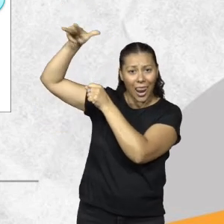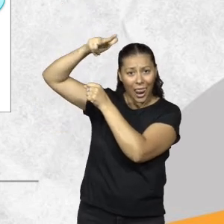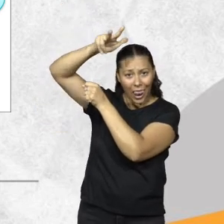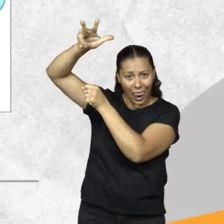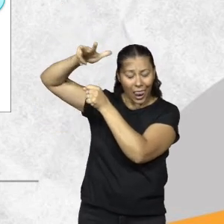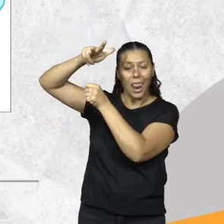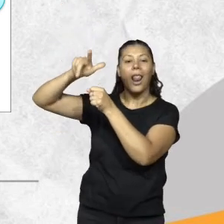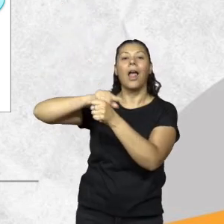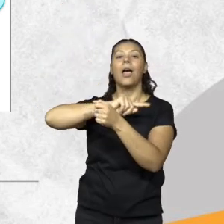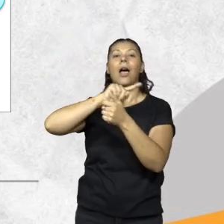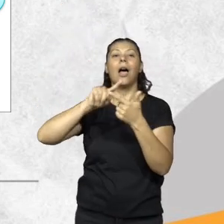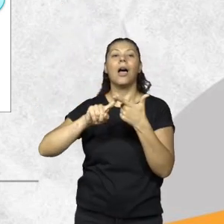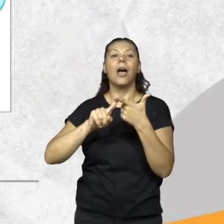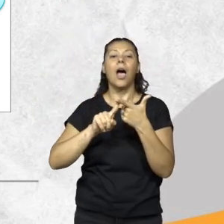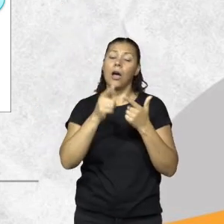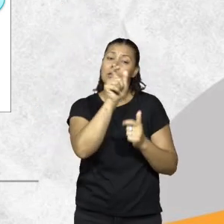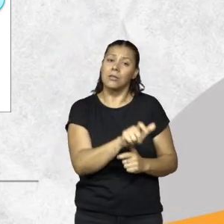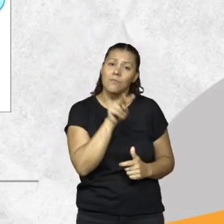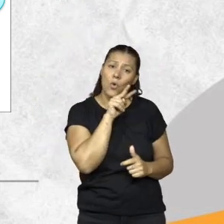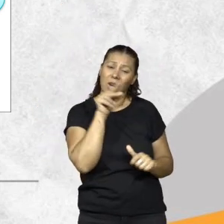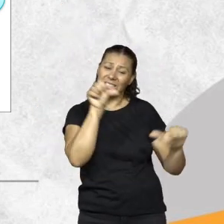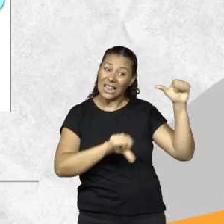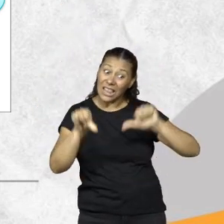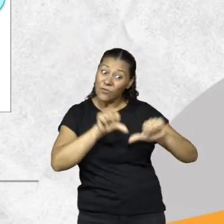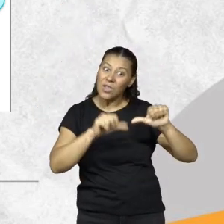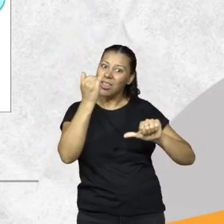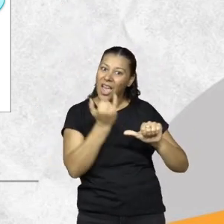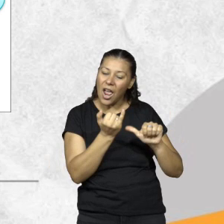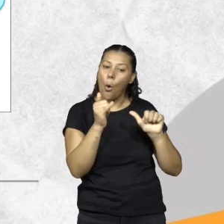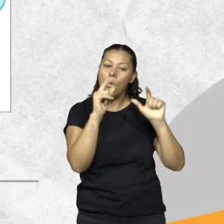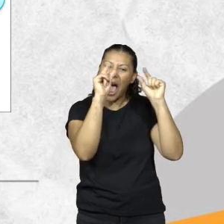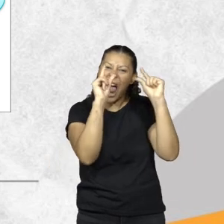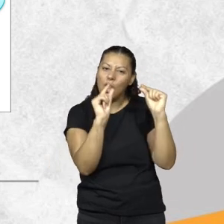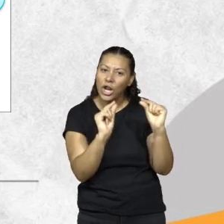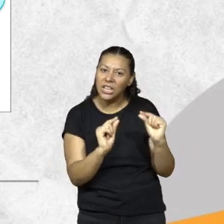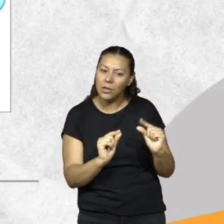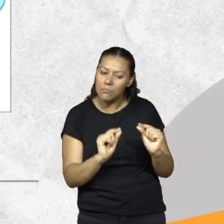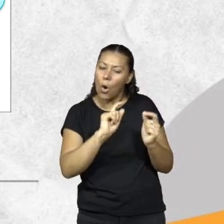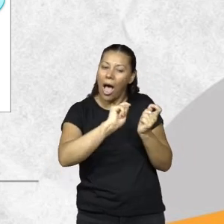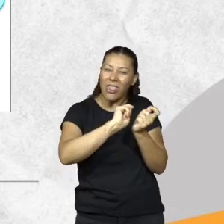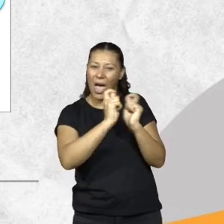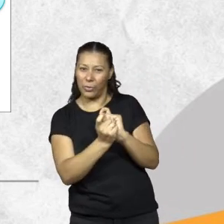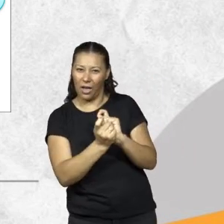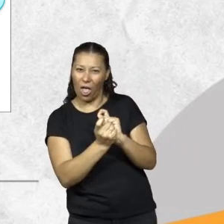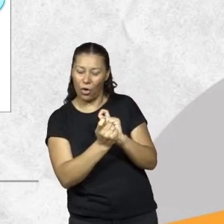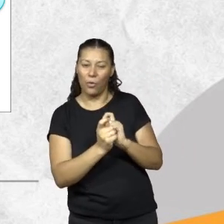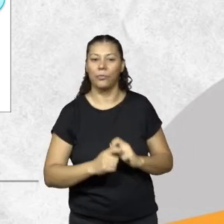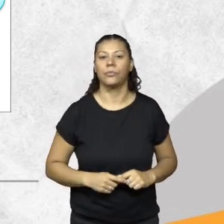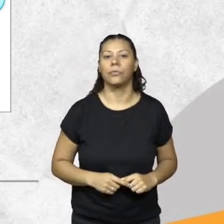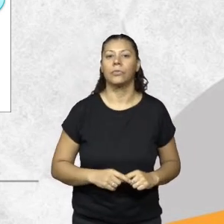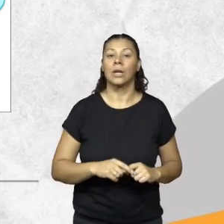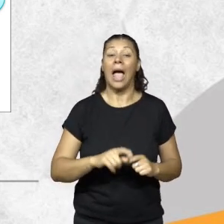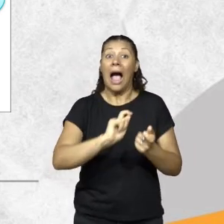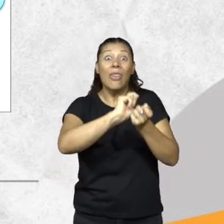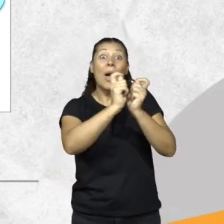tenemos una científica que ha desarrollado un algoritmo, lo adaptó tanto